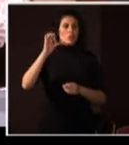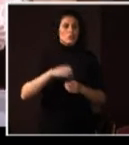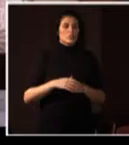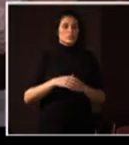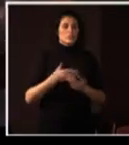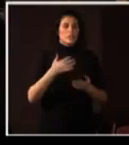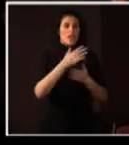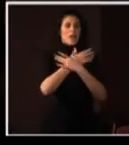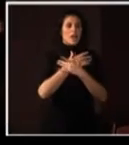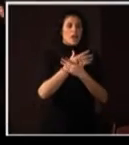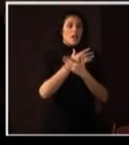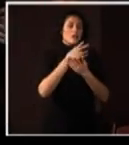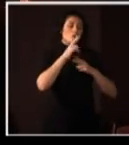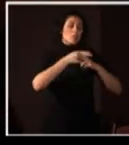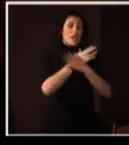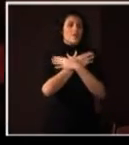de Abelardo Sánchez.